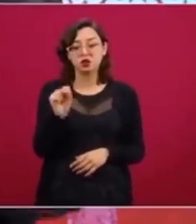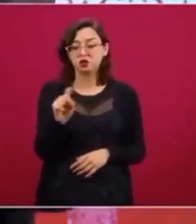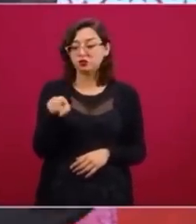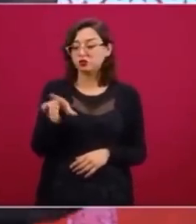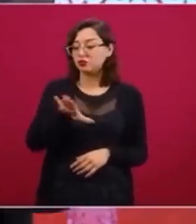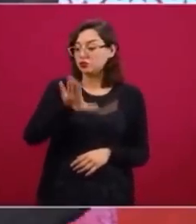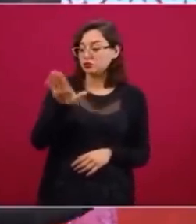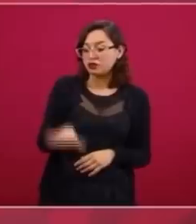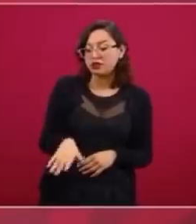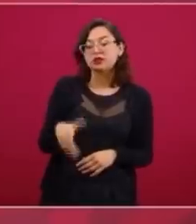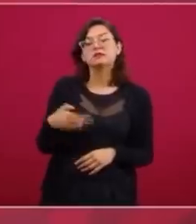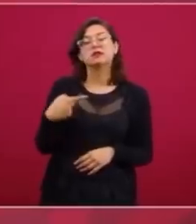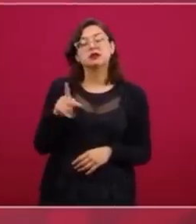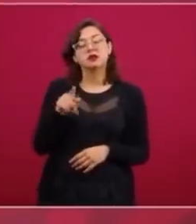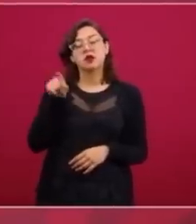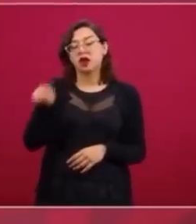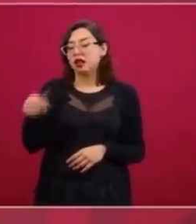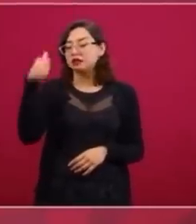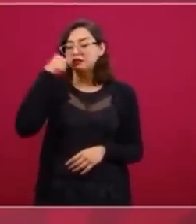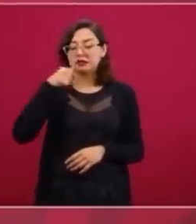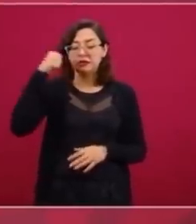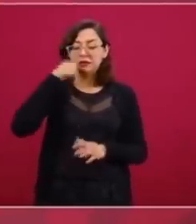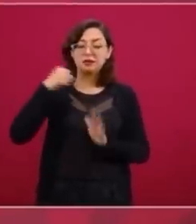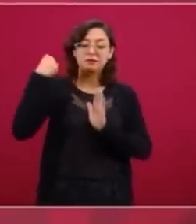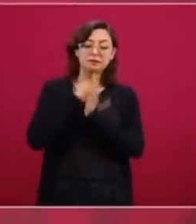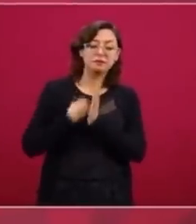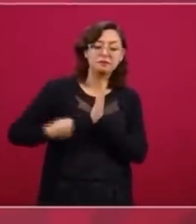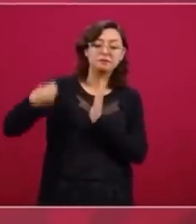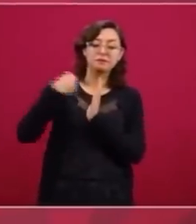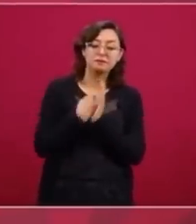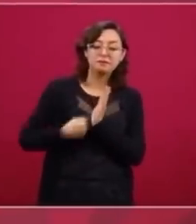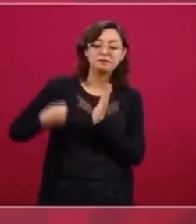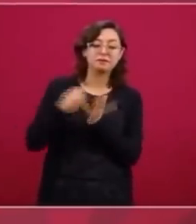Siempre me insistía en eso, desde que estábamos en la oposición.